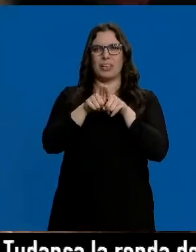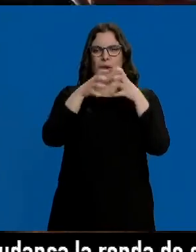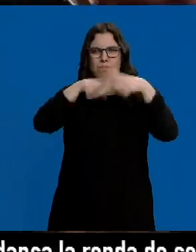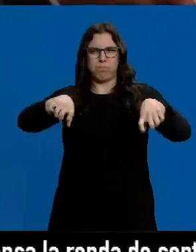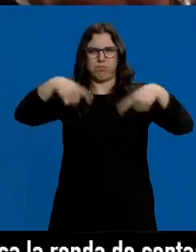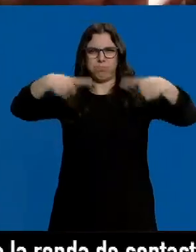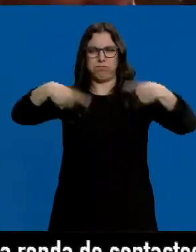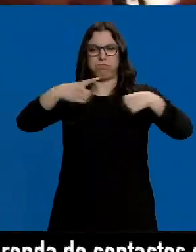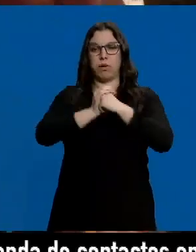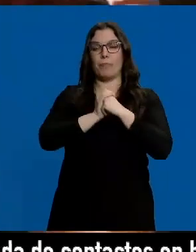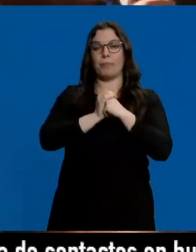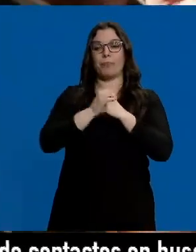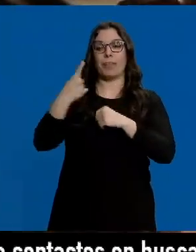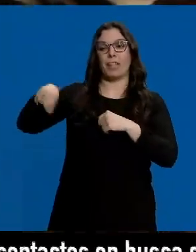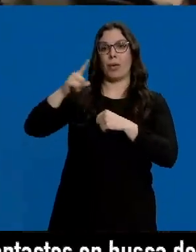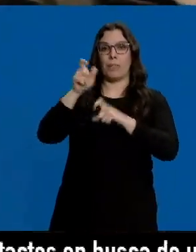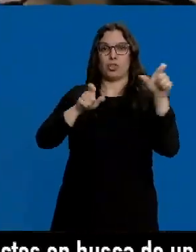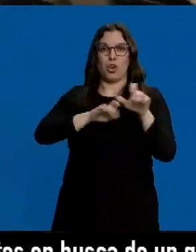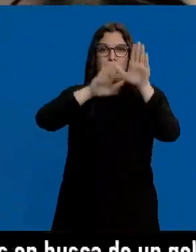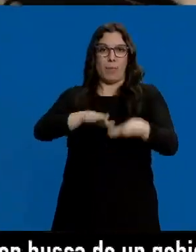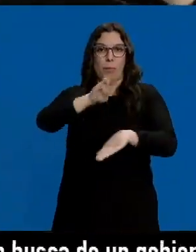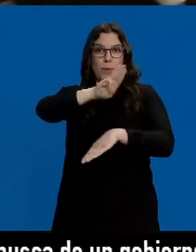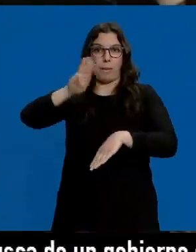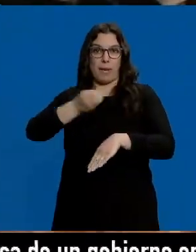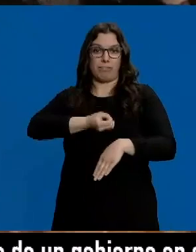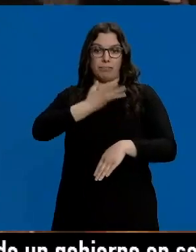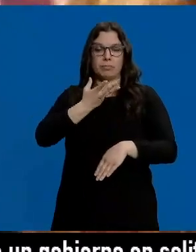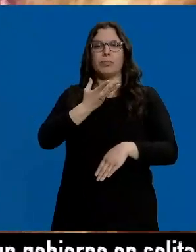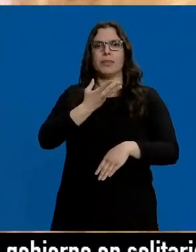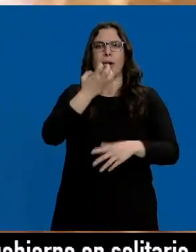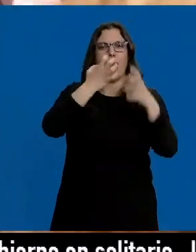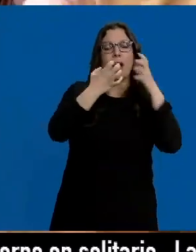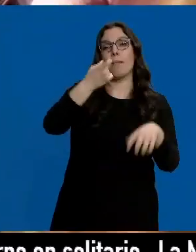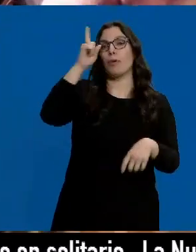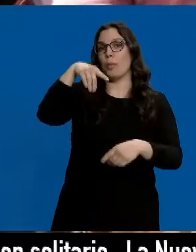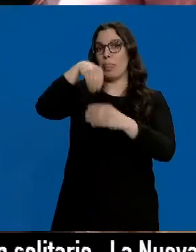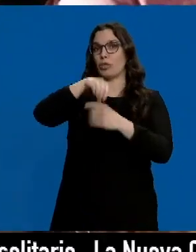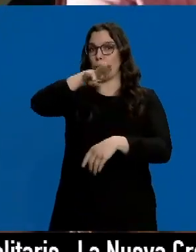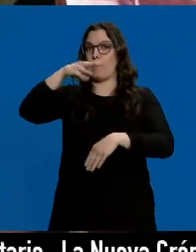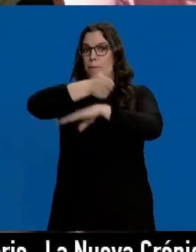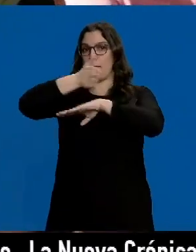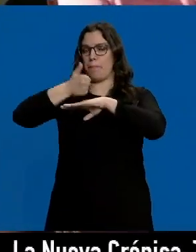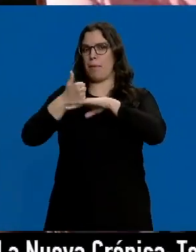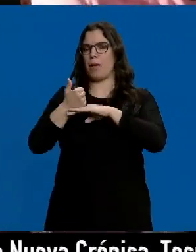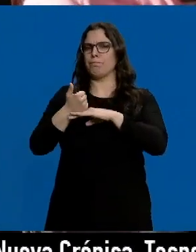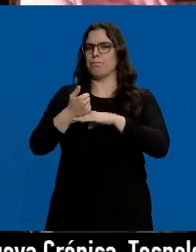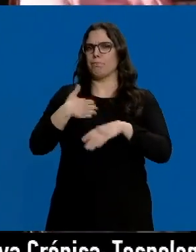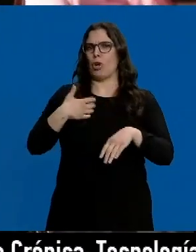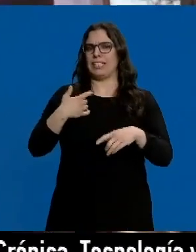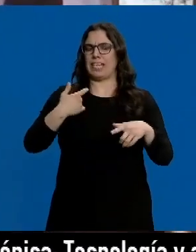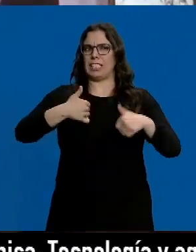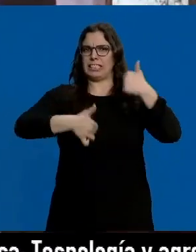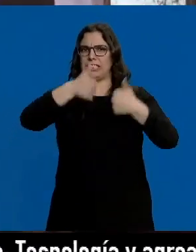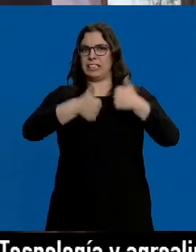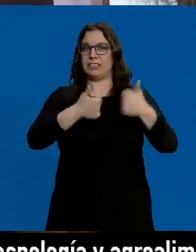bandos. Las voces de estos simpatizantes se suman a las de los varones del propio partido que, molestos con el duelo, cuestionan el